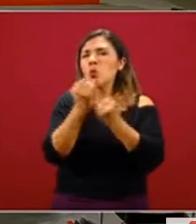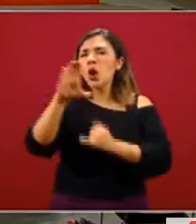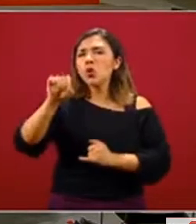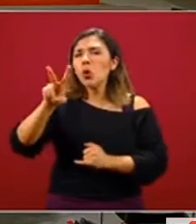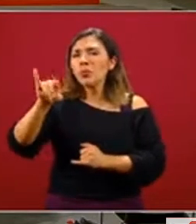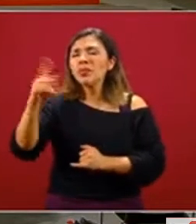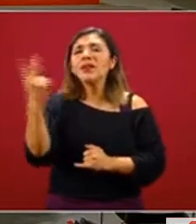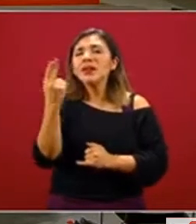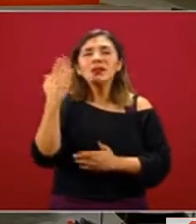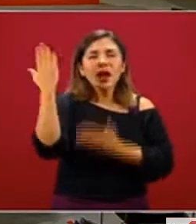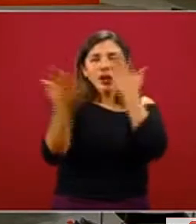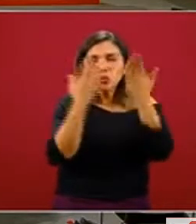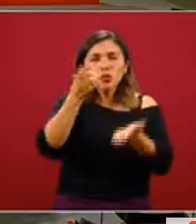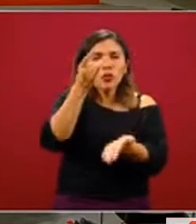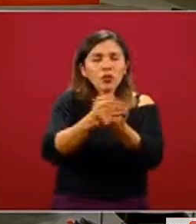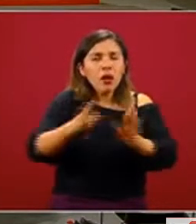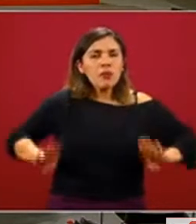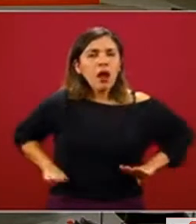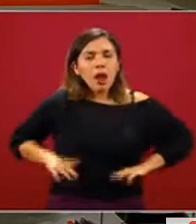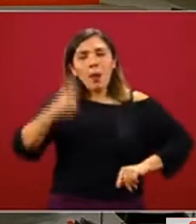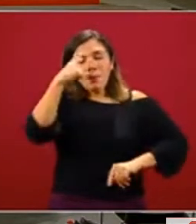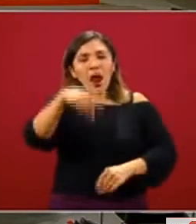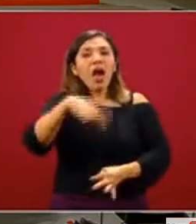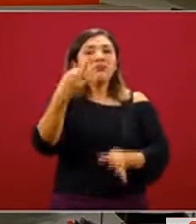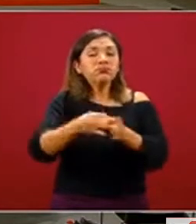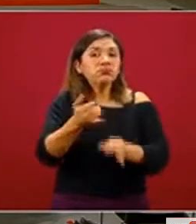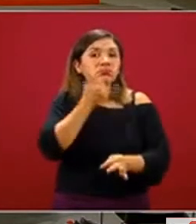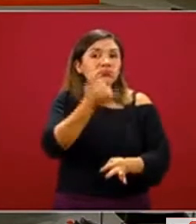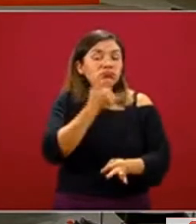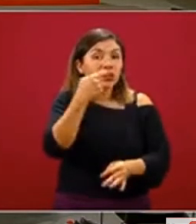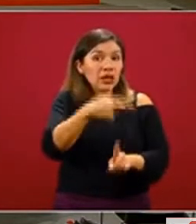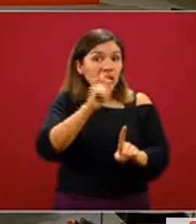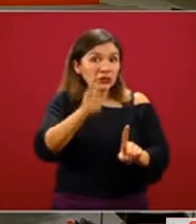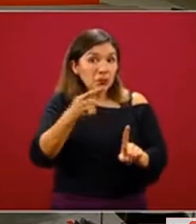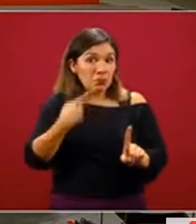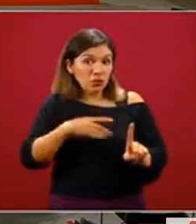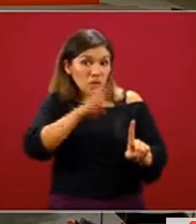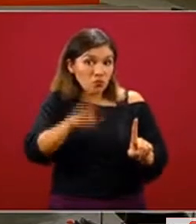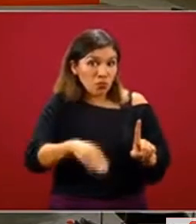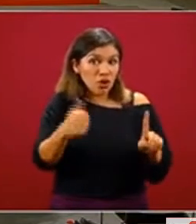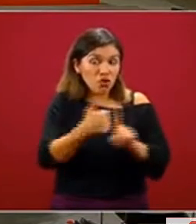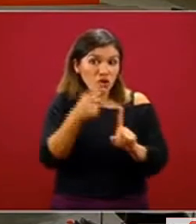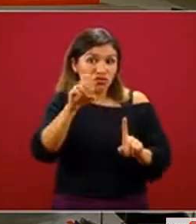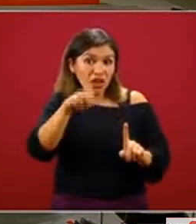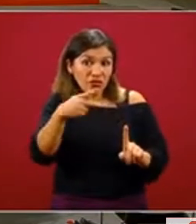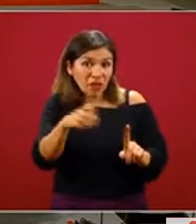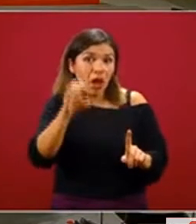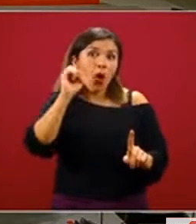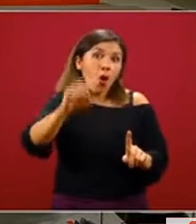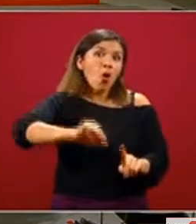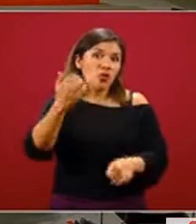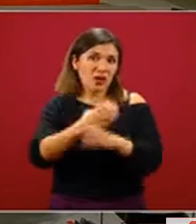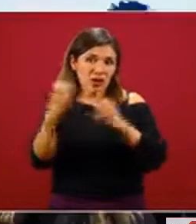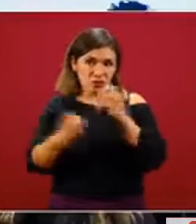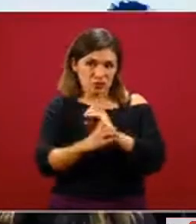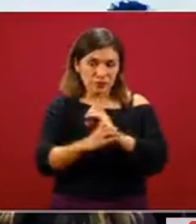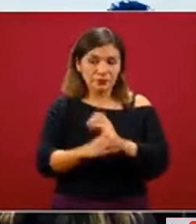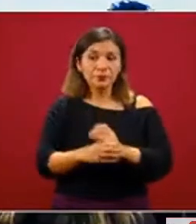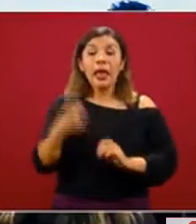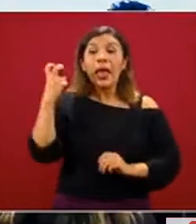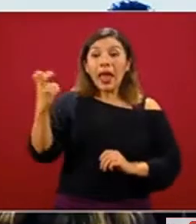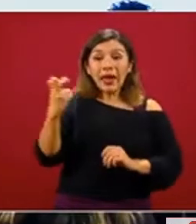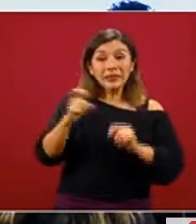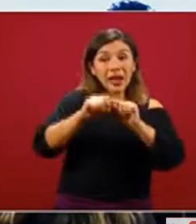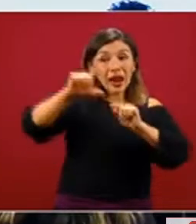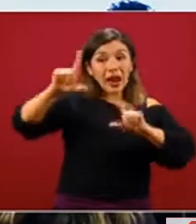pues requiere un estudio específico para adjudicar una muerte que en efecto sea una muerte por dengue. Y lo que quiero mostrar en estas